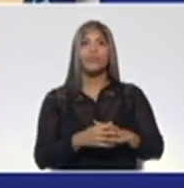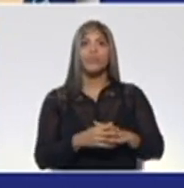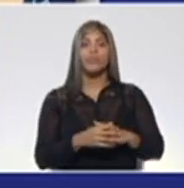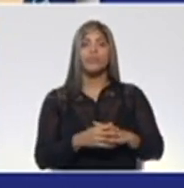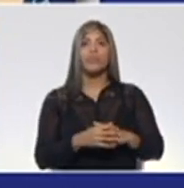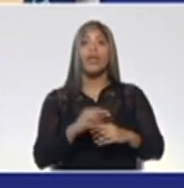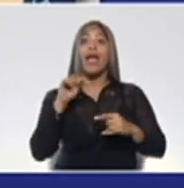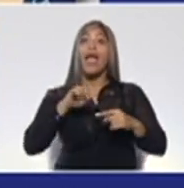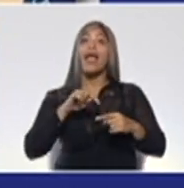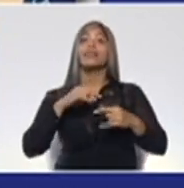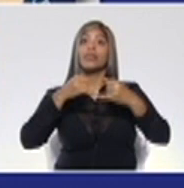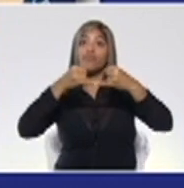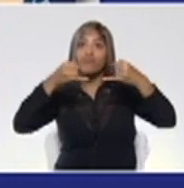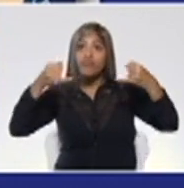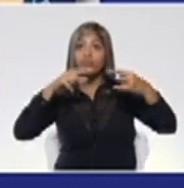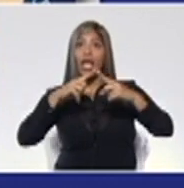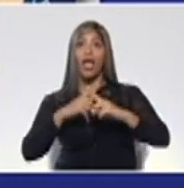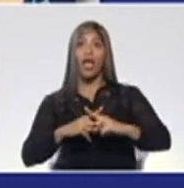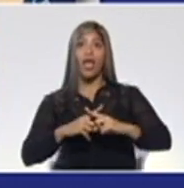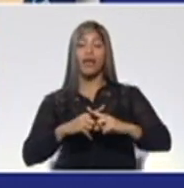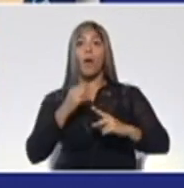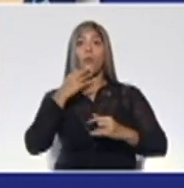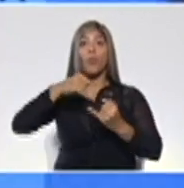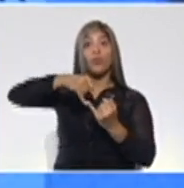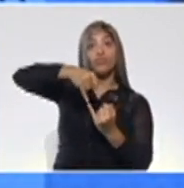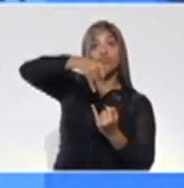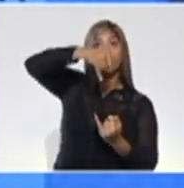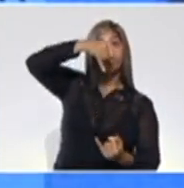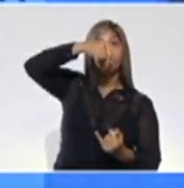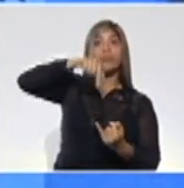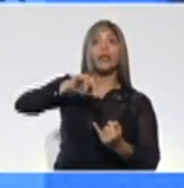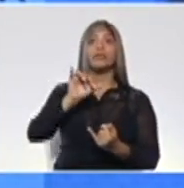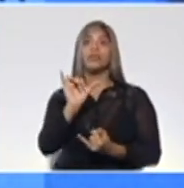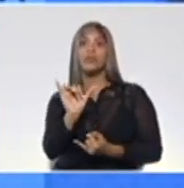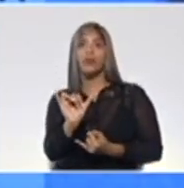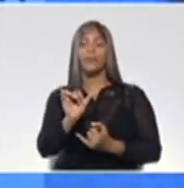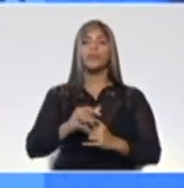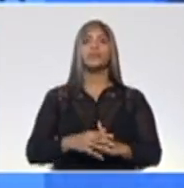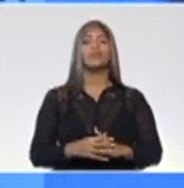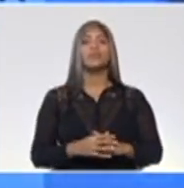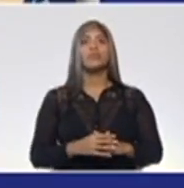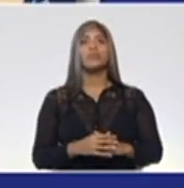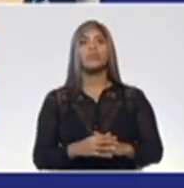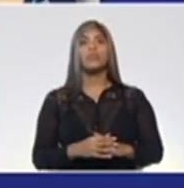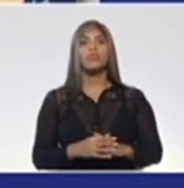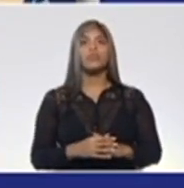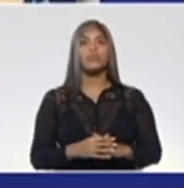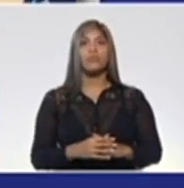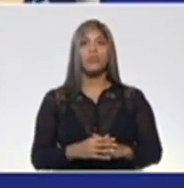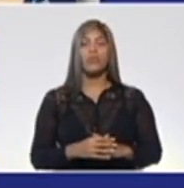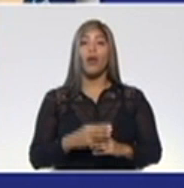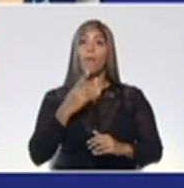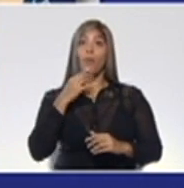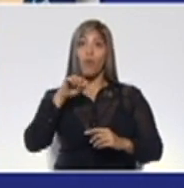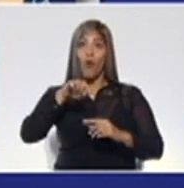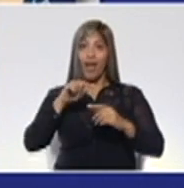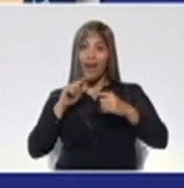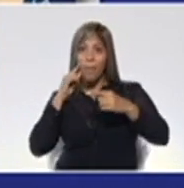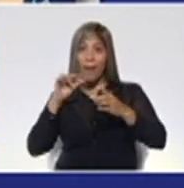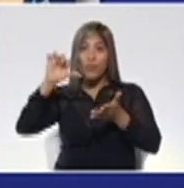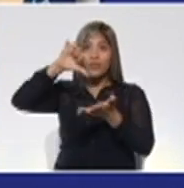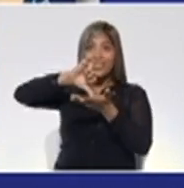es el eje X y la recta vertical es el eje Y. En el centro